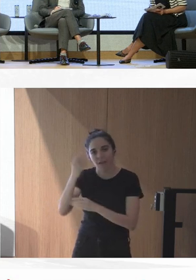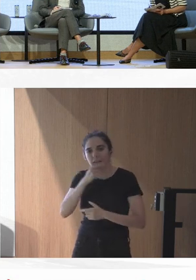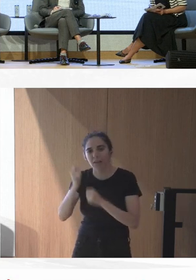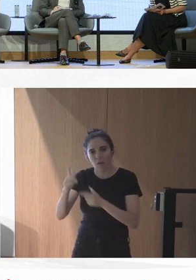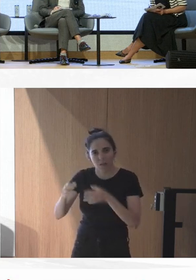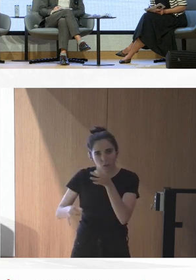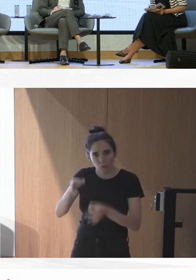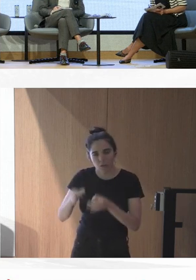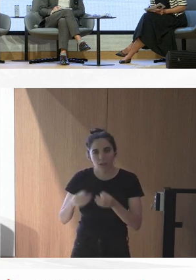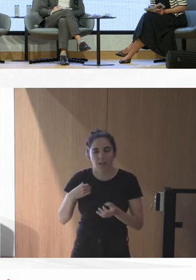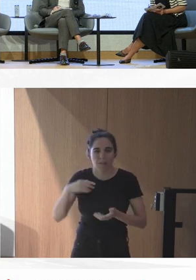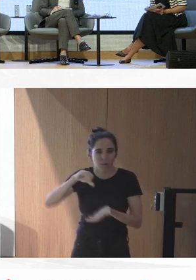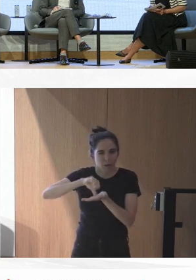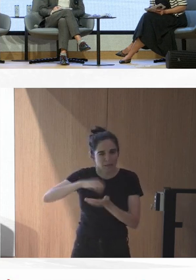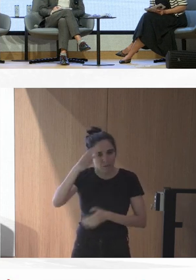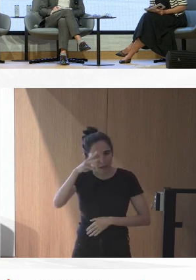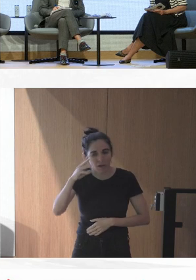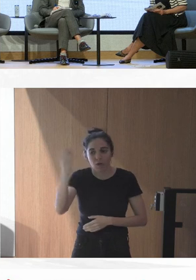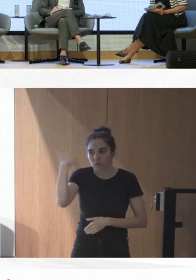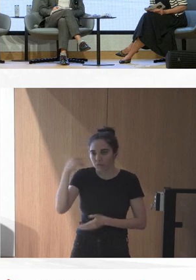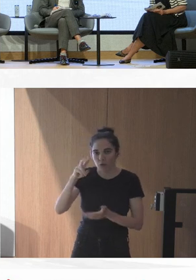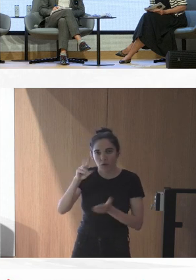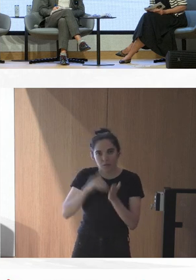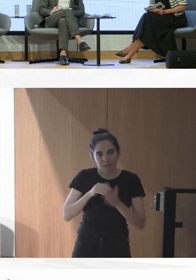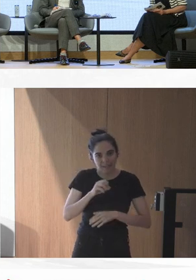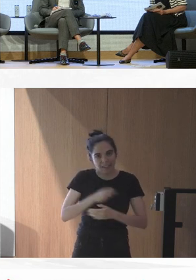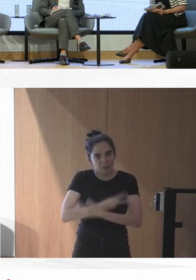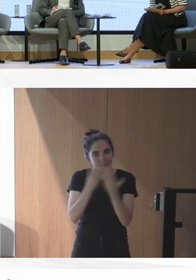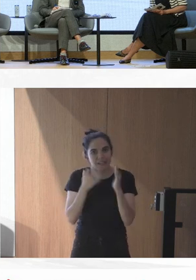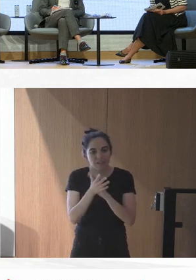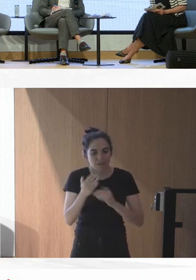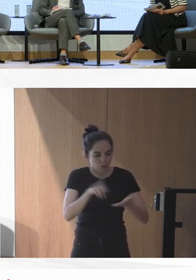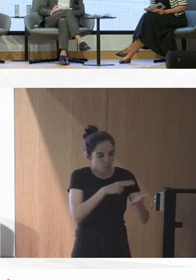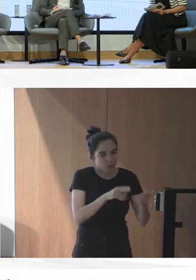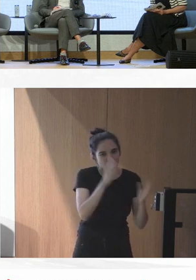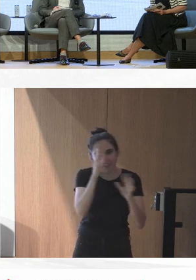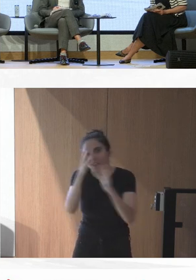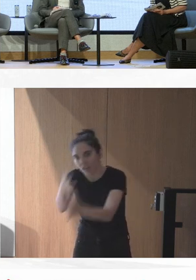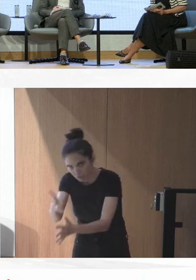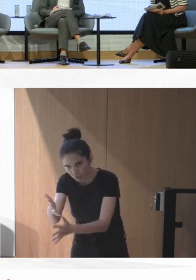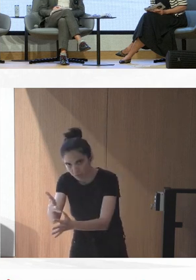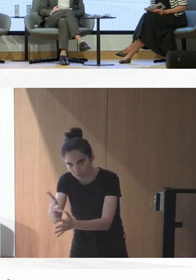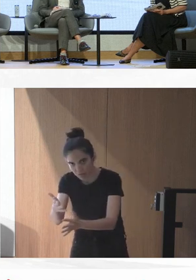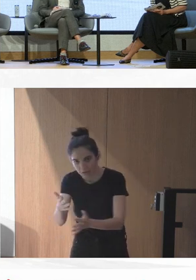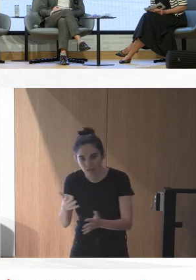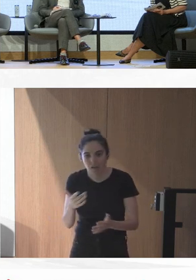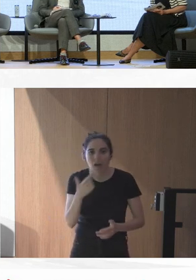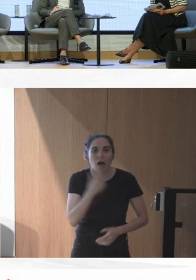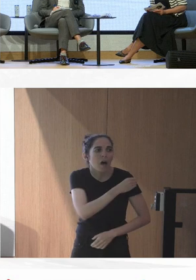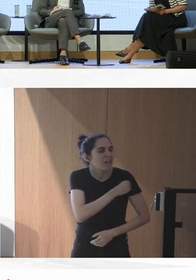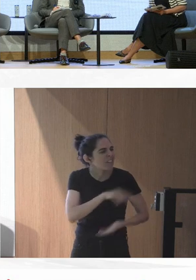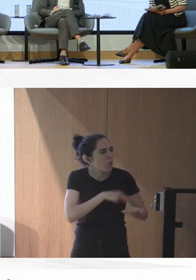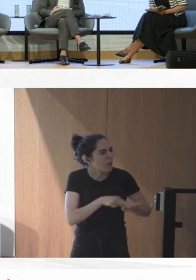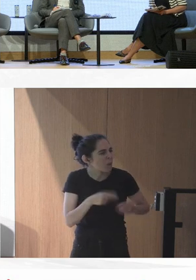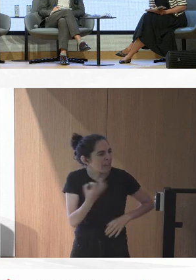el año 2017, es decir, a 10 años de la convención, los jueces penales nos preguntaban, bueno, ¿y qué es la convención? ¿Y dónde